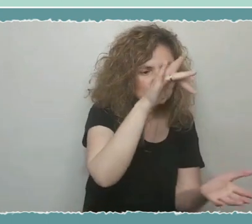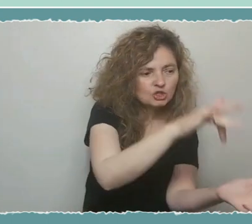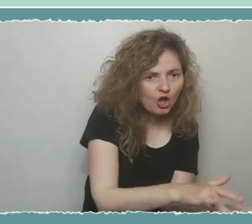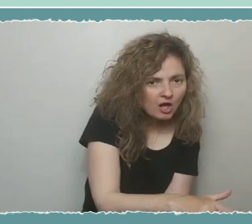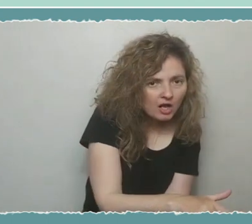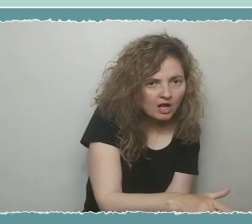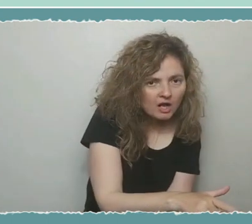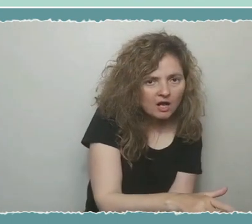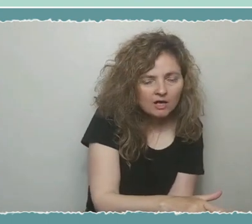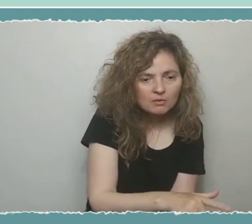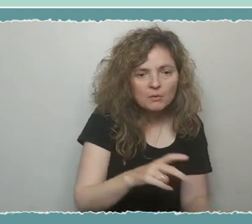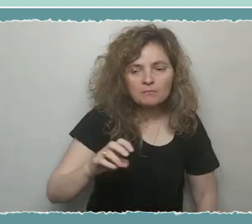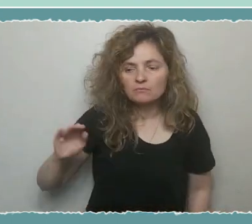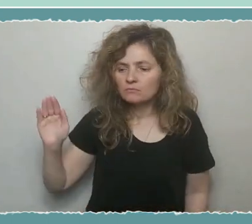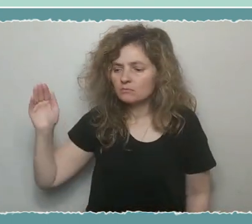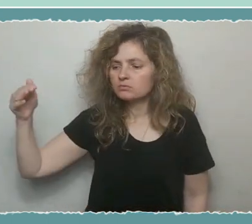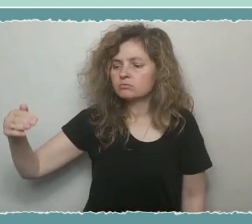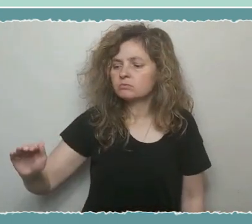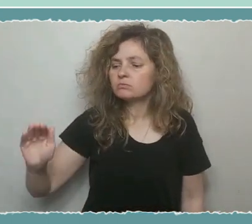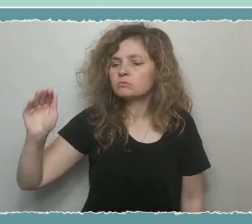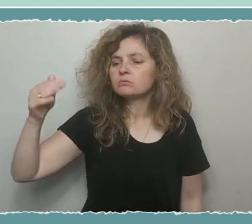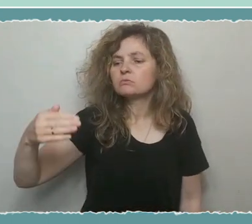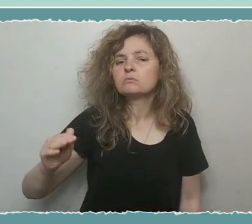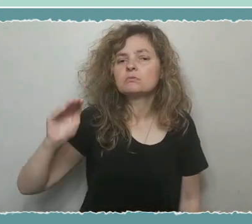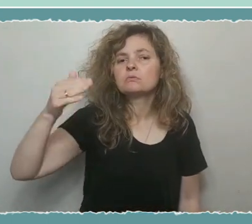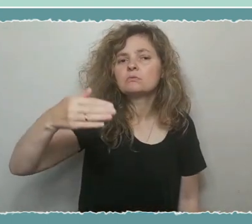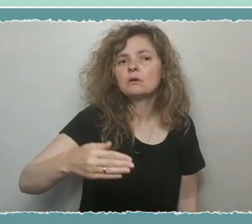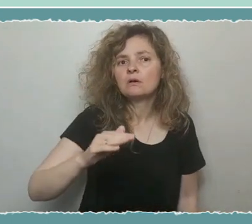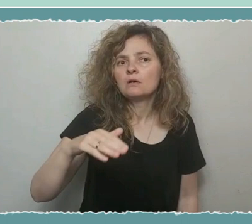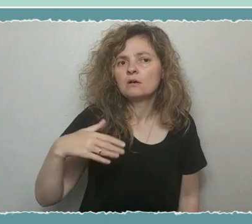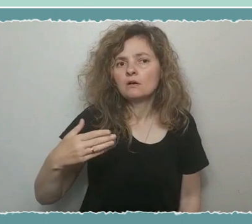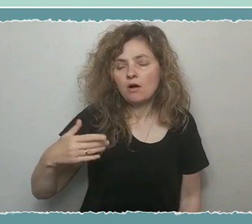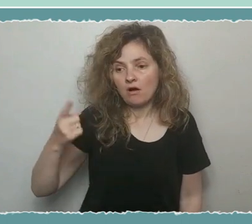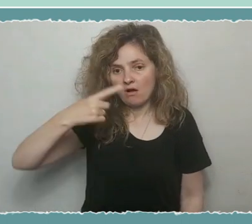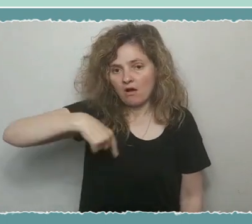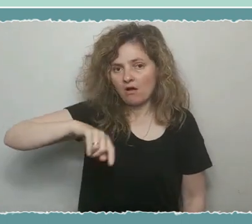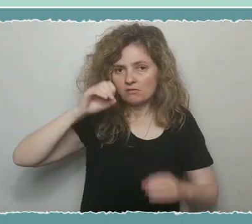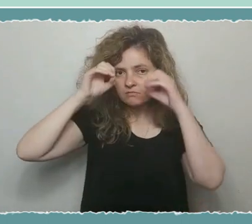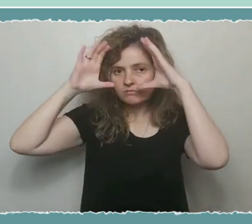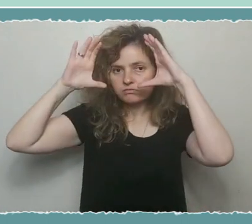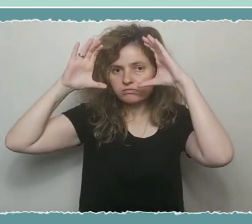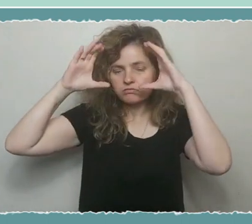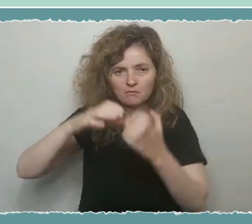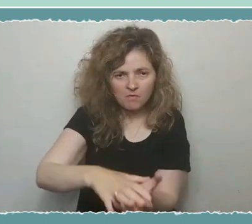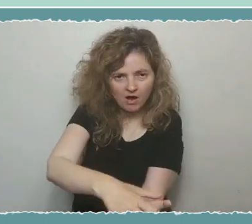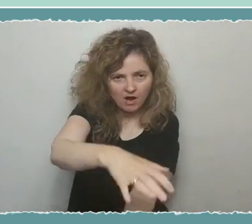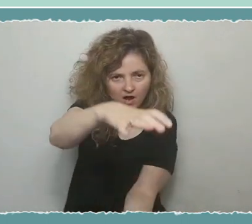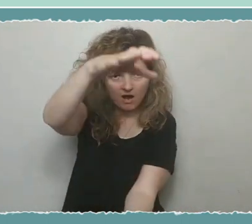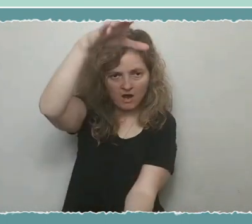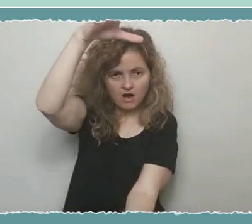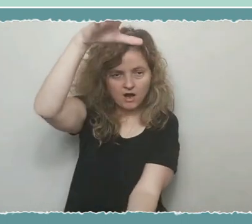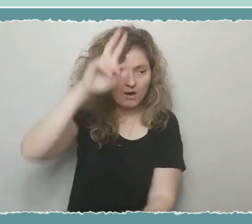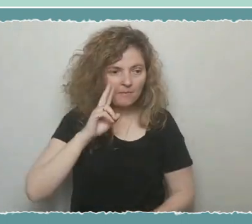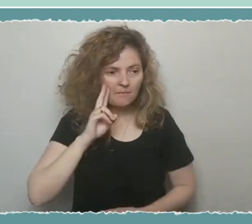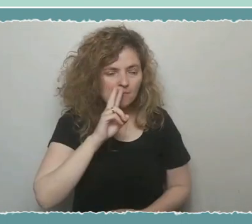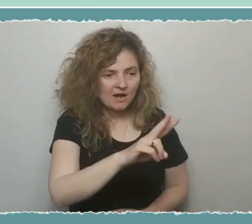Xusto naquele intre, achégase por ali un tiburón, cos ollos ben abertos e a boca máis aberta aínda. Cando